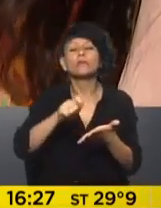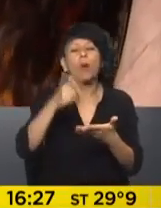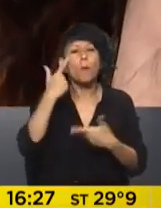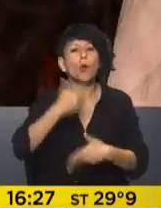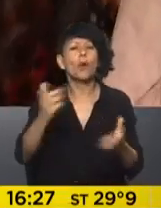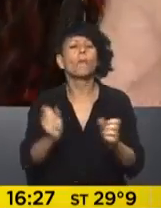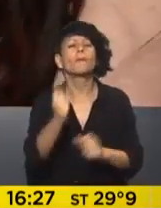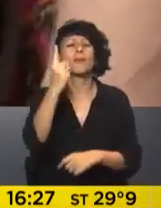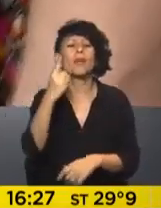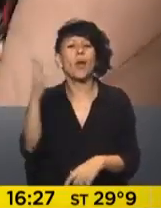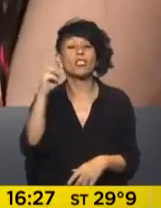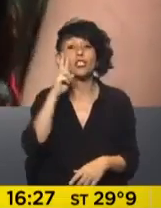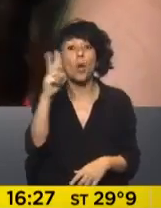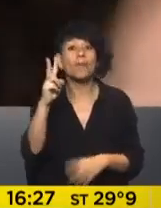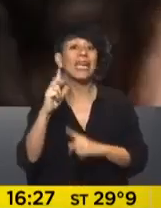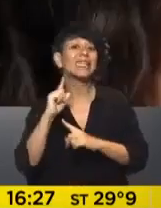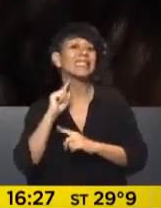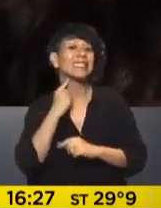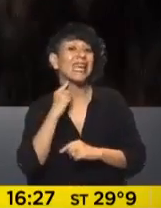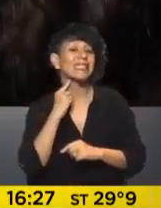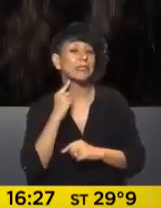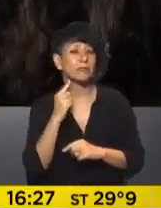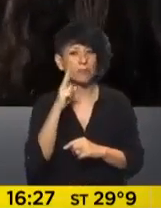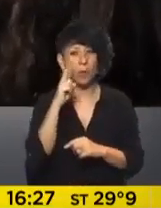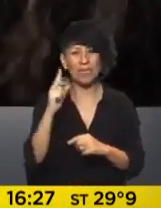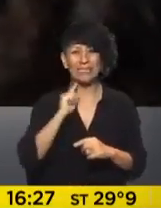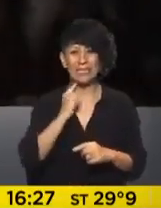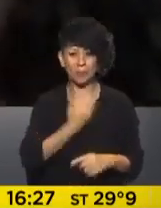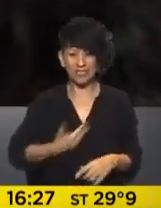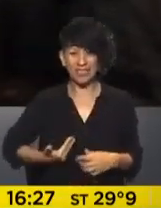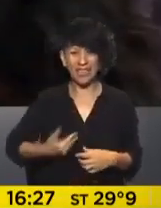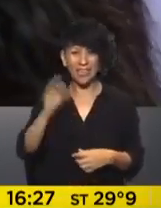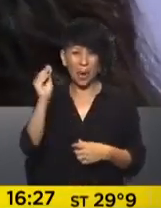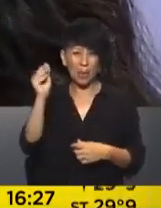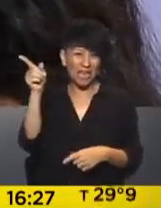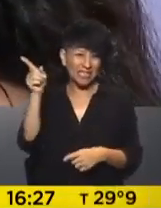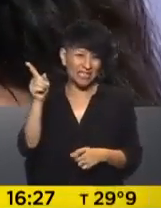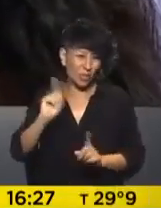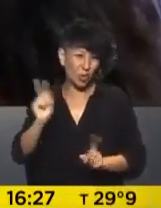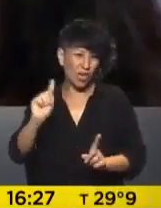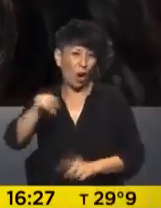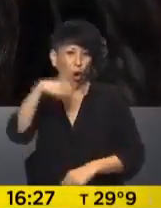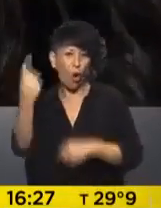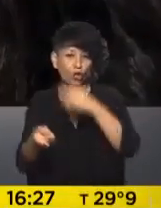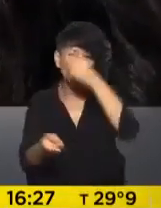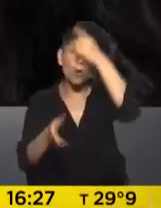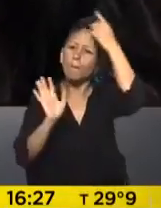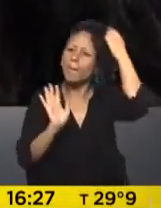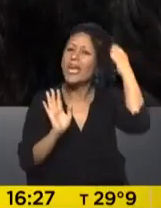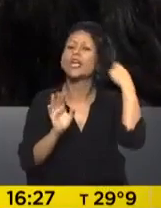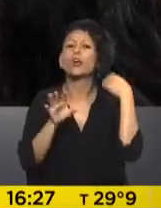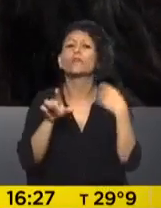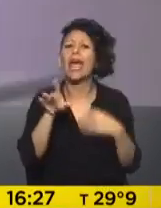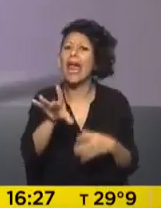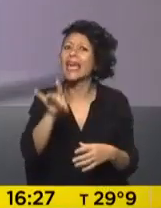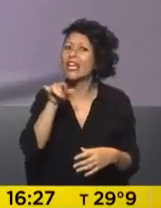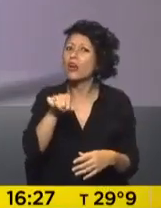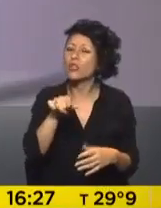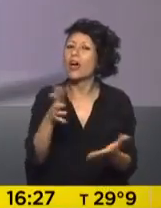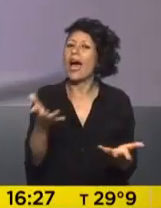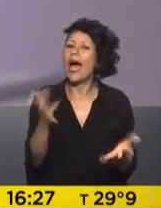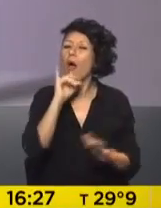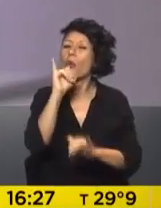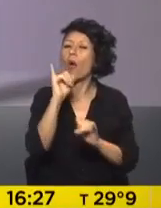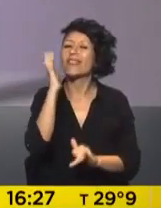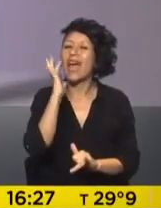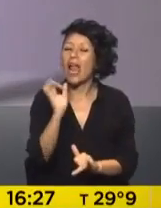era este el actual presidente, claro, pero el hecho de que lo hayan elegido cuenta algo. Tal cual. Algo que me gusta